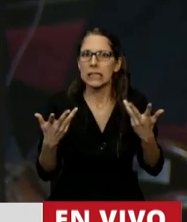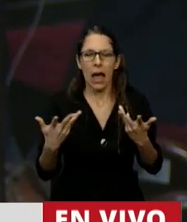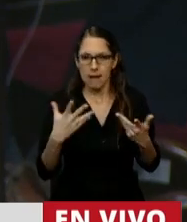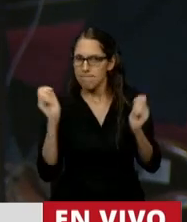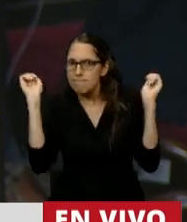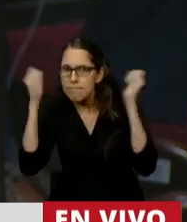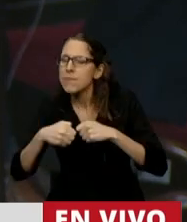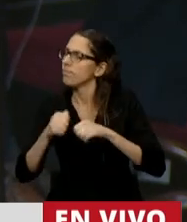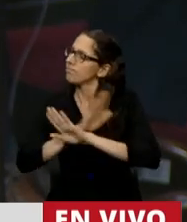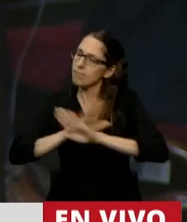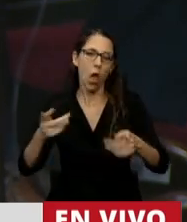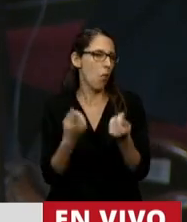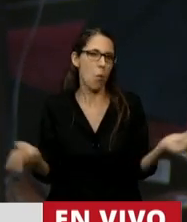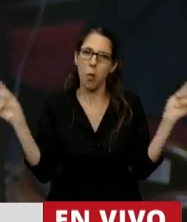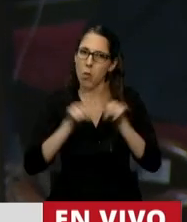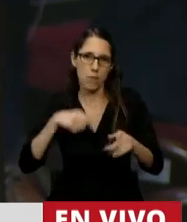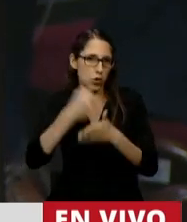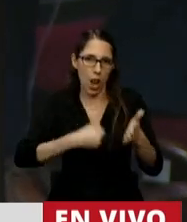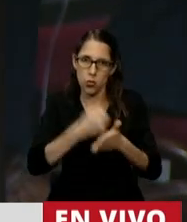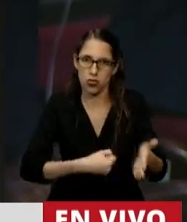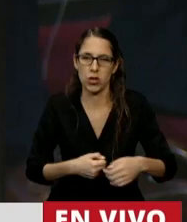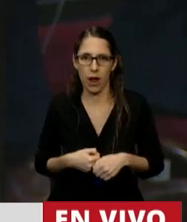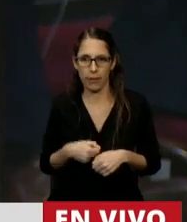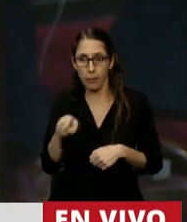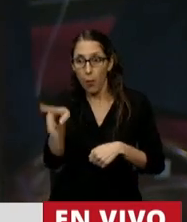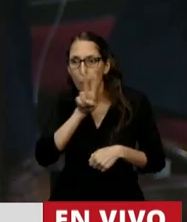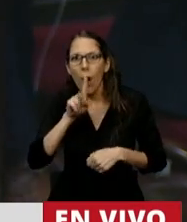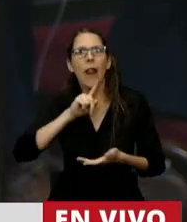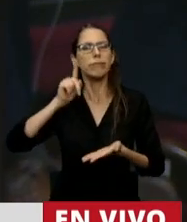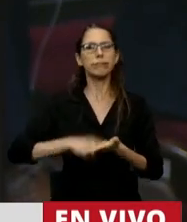de la clandestinidad y que no puede ser libre